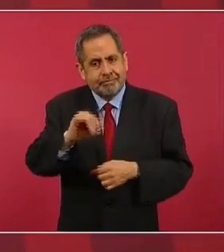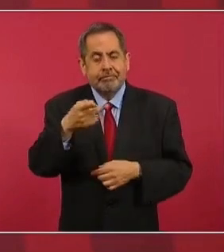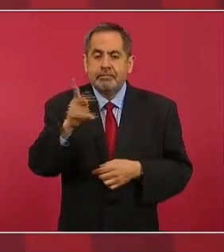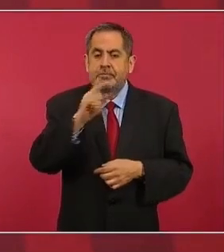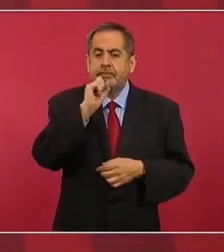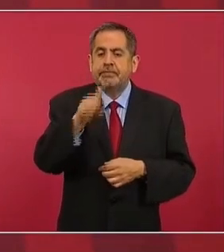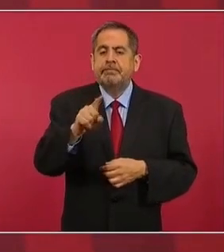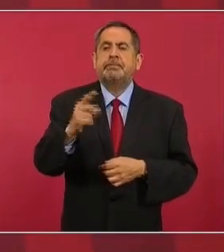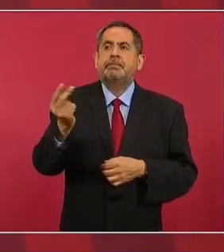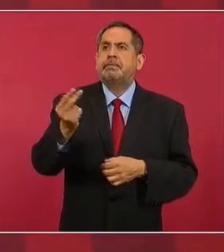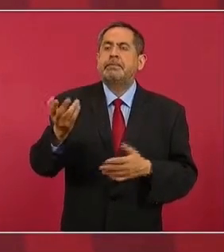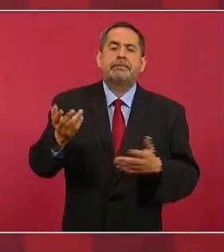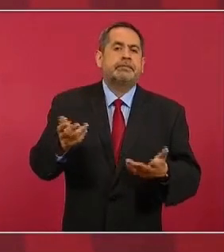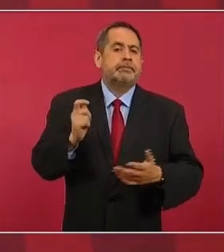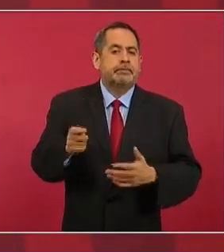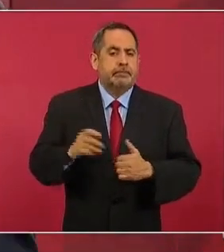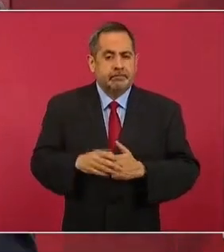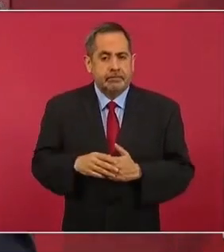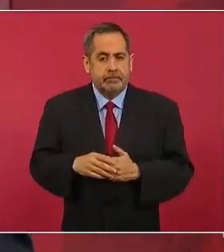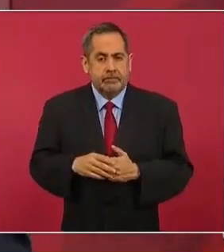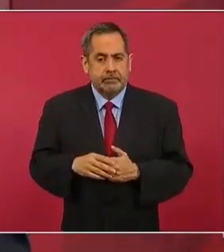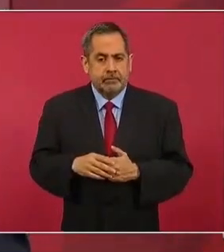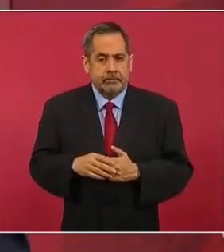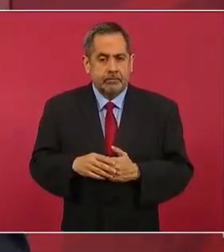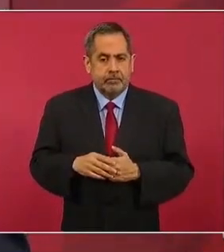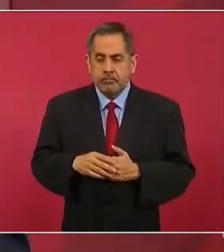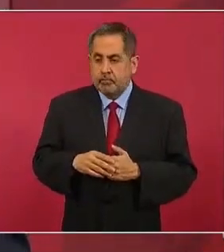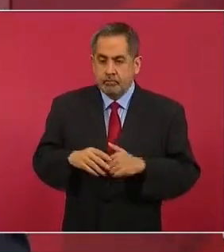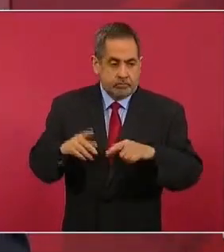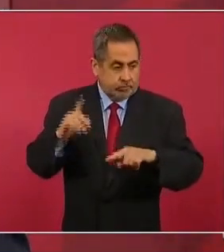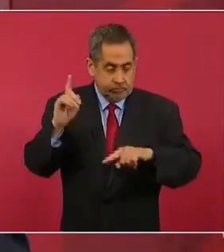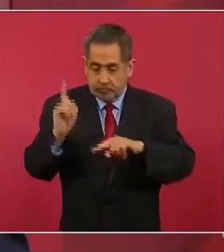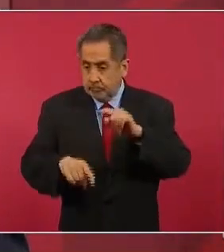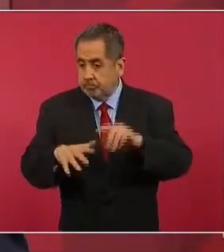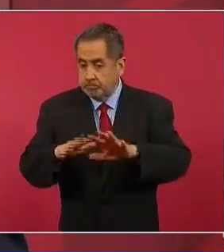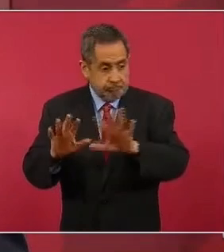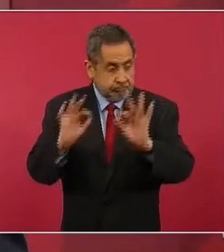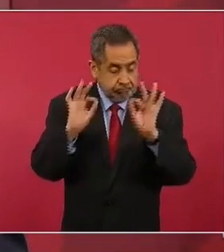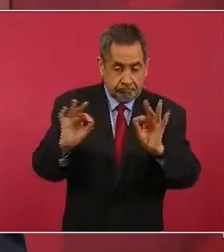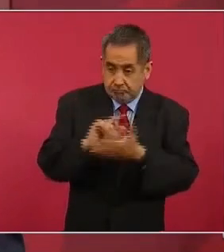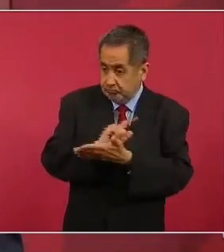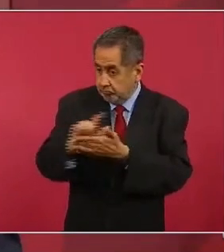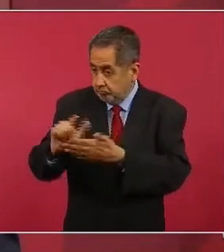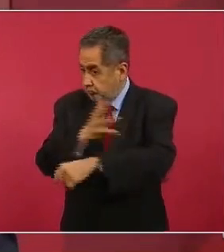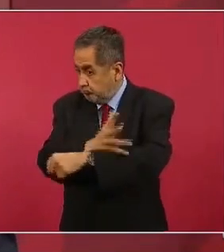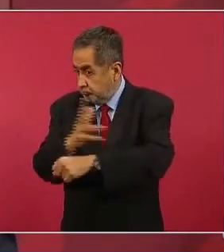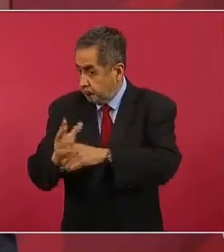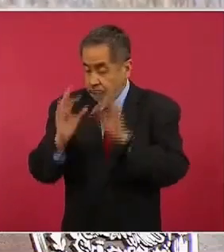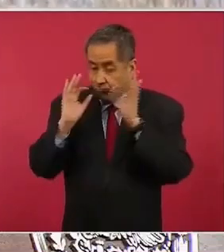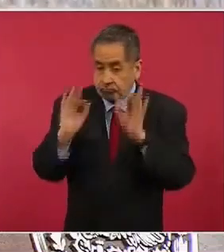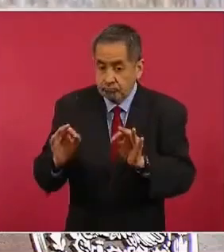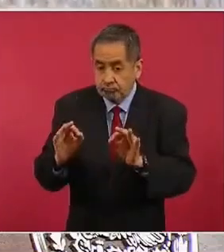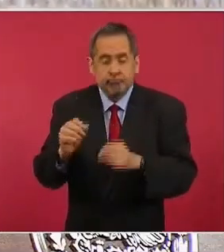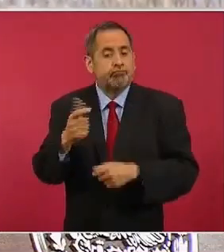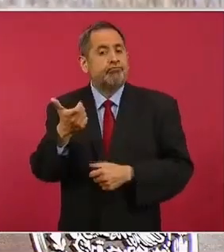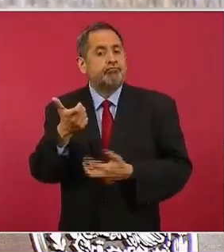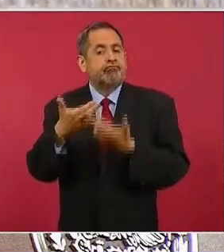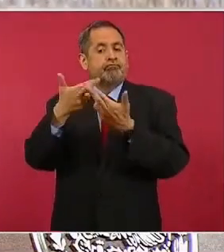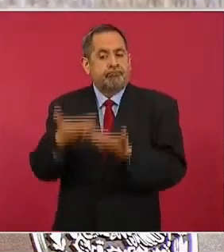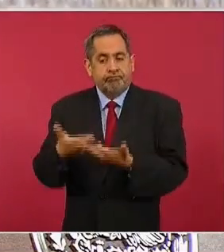sino porque se liberan muchos fondos para el desarrollo.